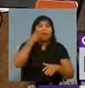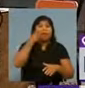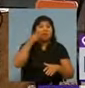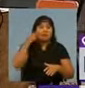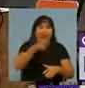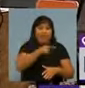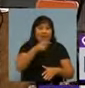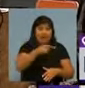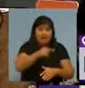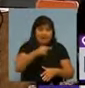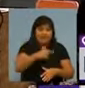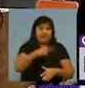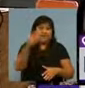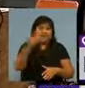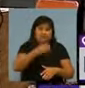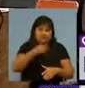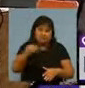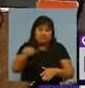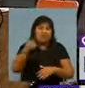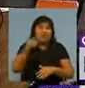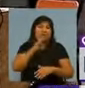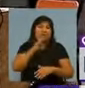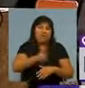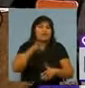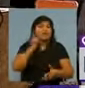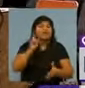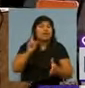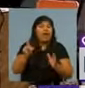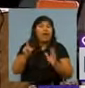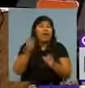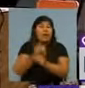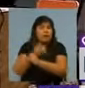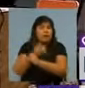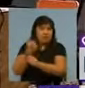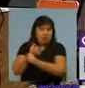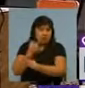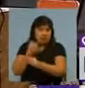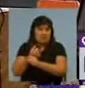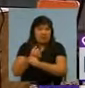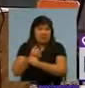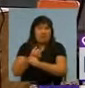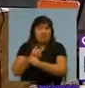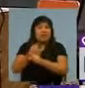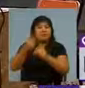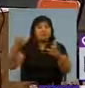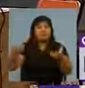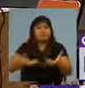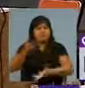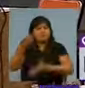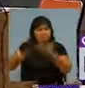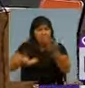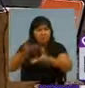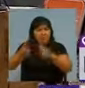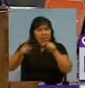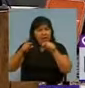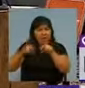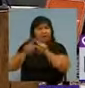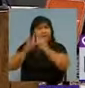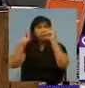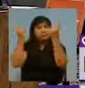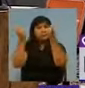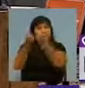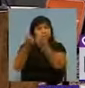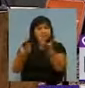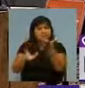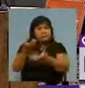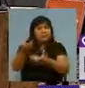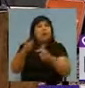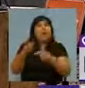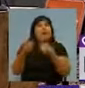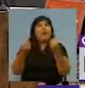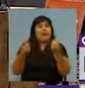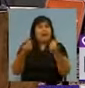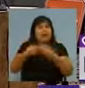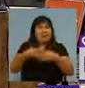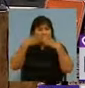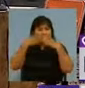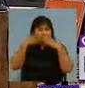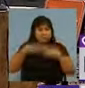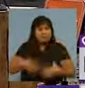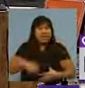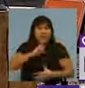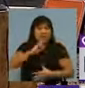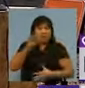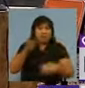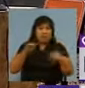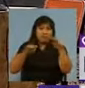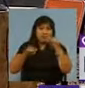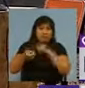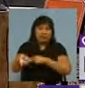un crematorio, que es un horno para quemar cuerpos humanos, en una área preciosa